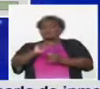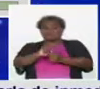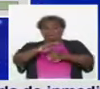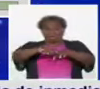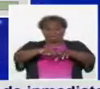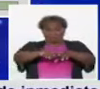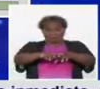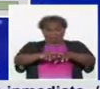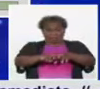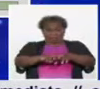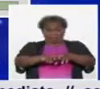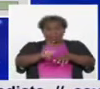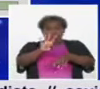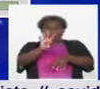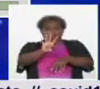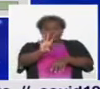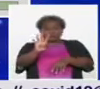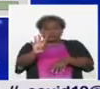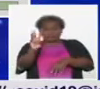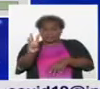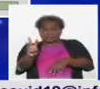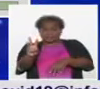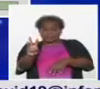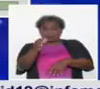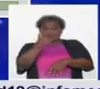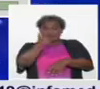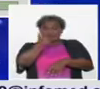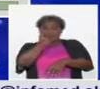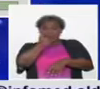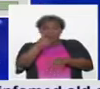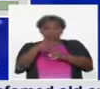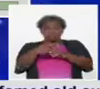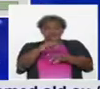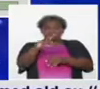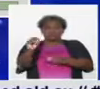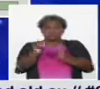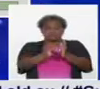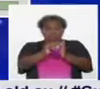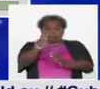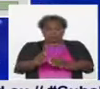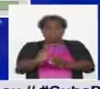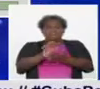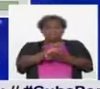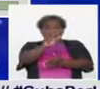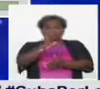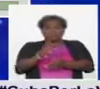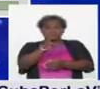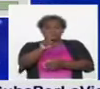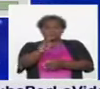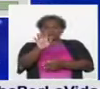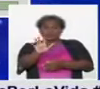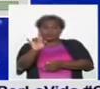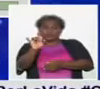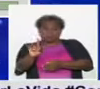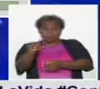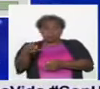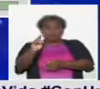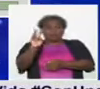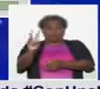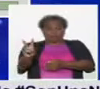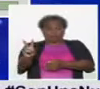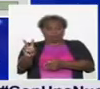de 443 por 100.000 habitantes y Mayabeque 159,2 con